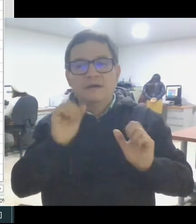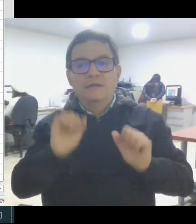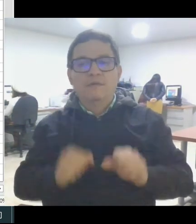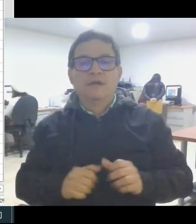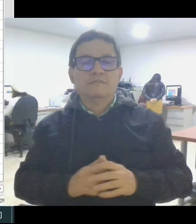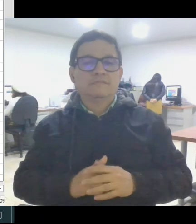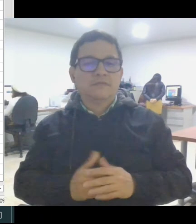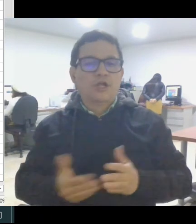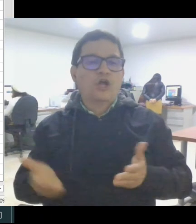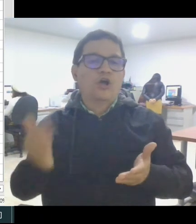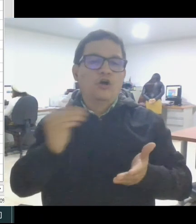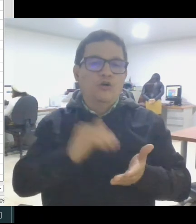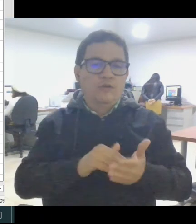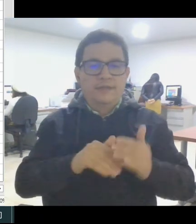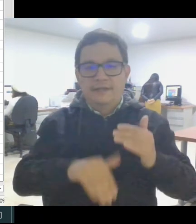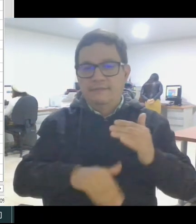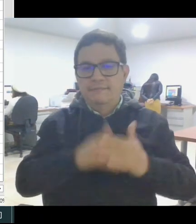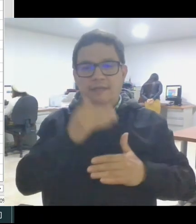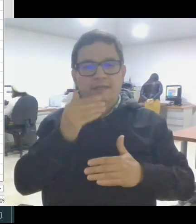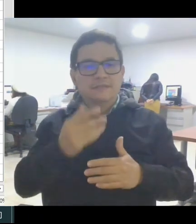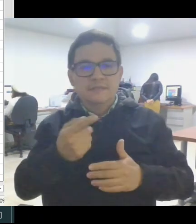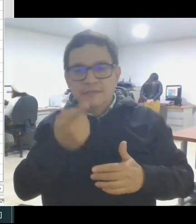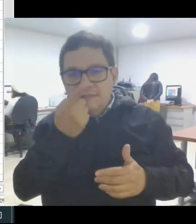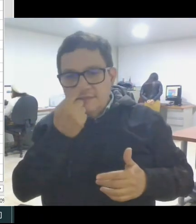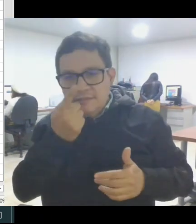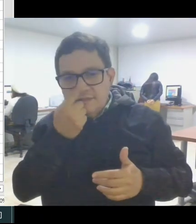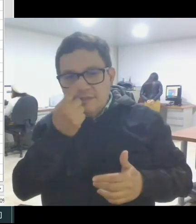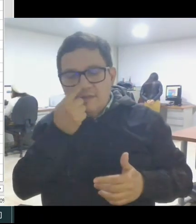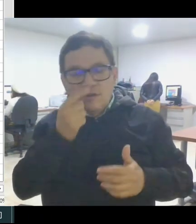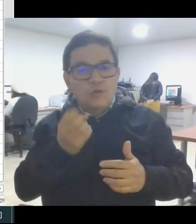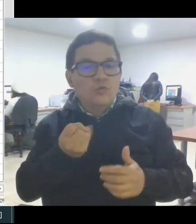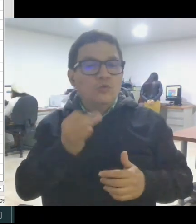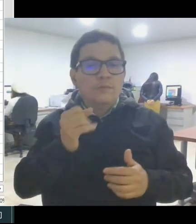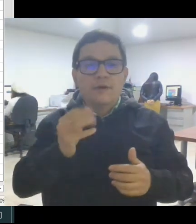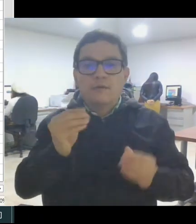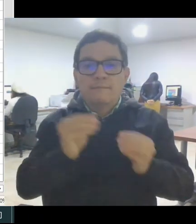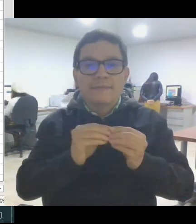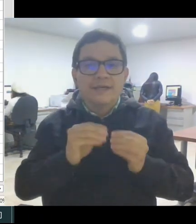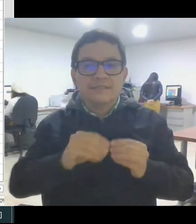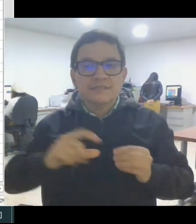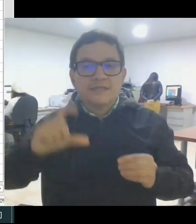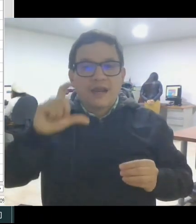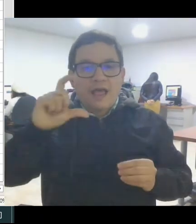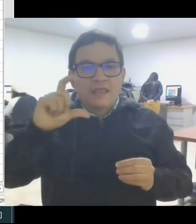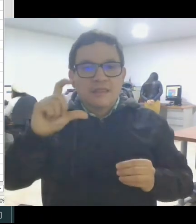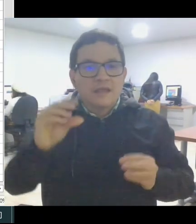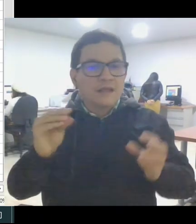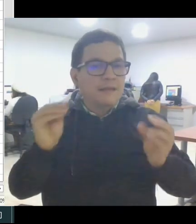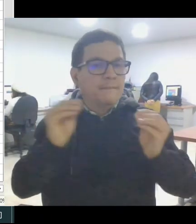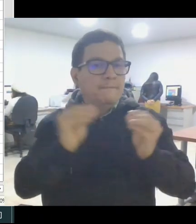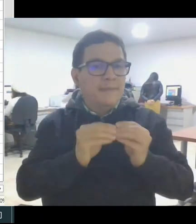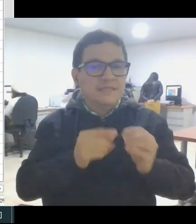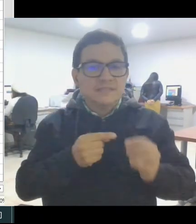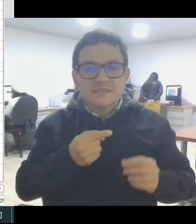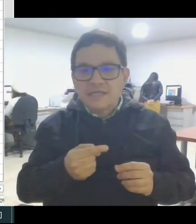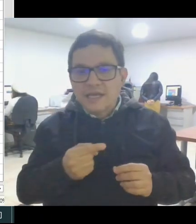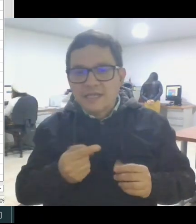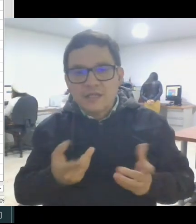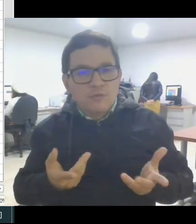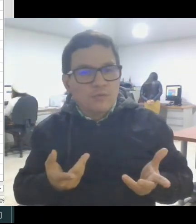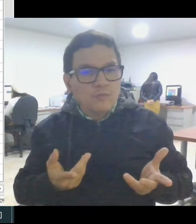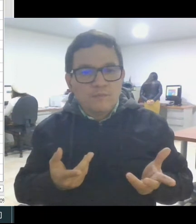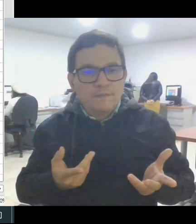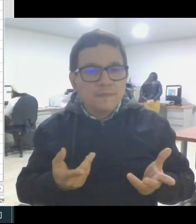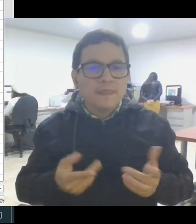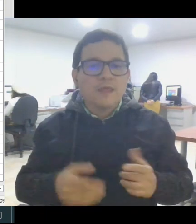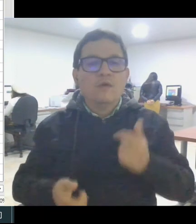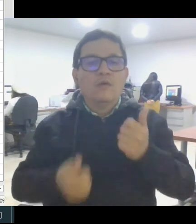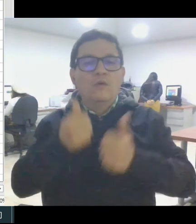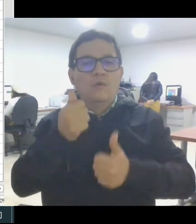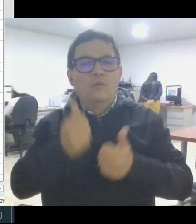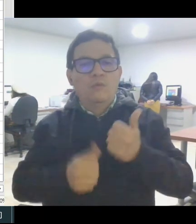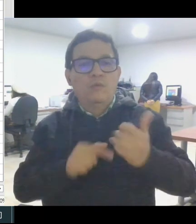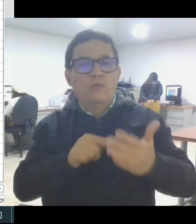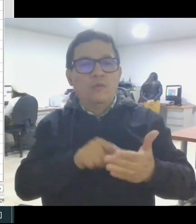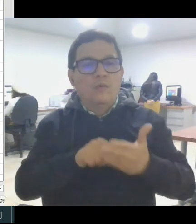Volvemos a iniciar, volvemos a mirar, número más grande, más negativo. En este caso sería este,